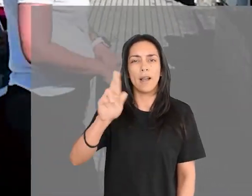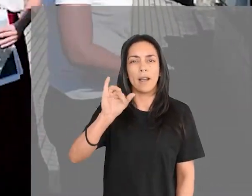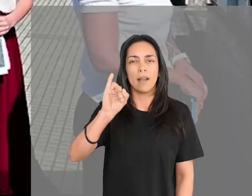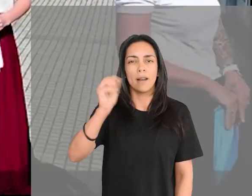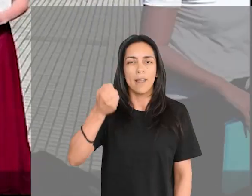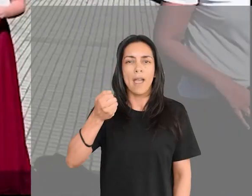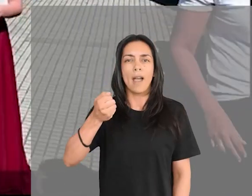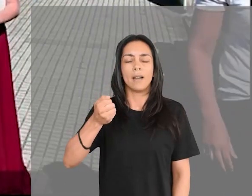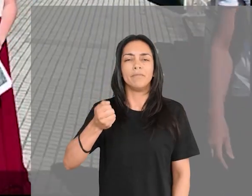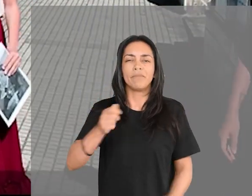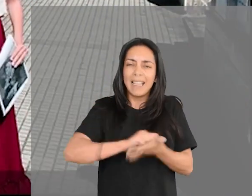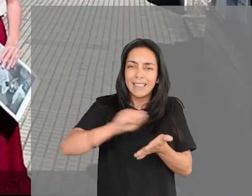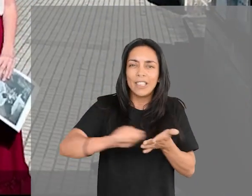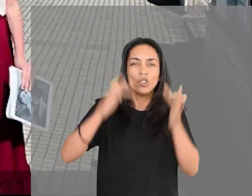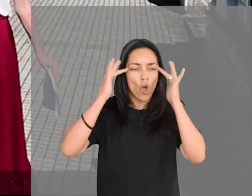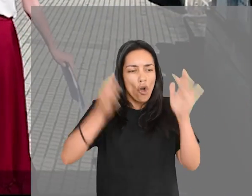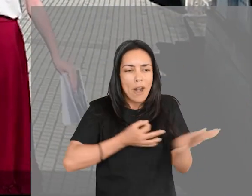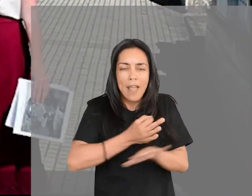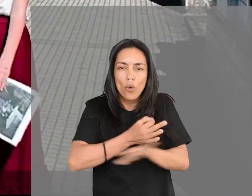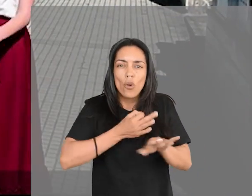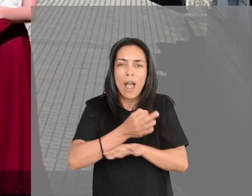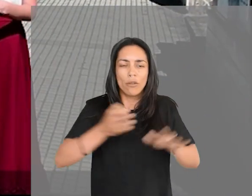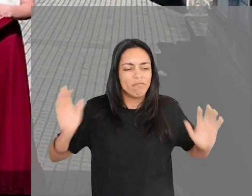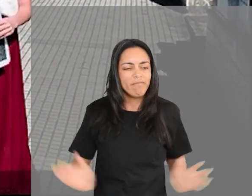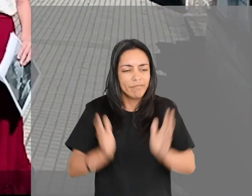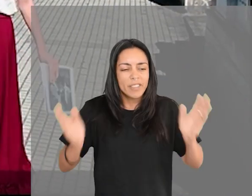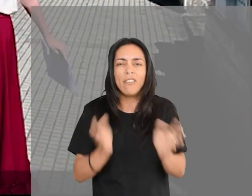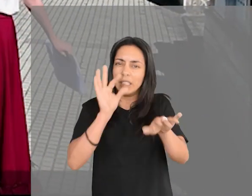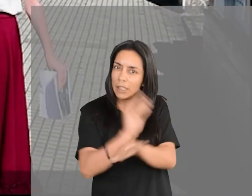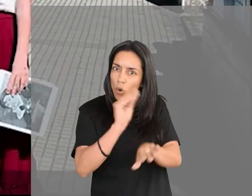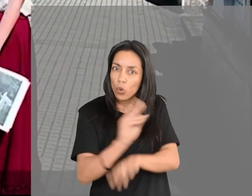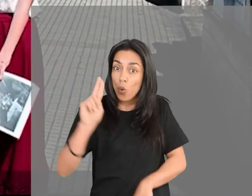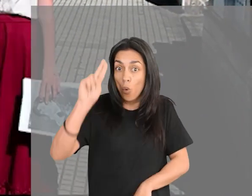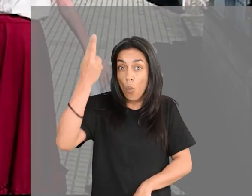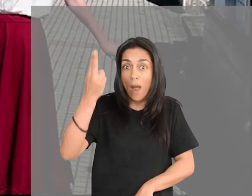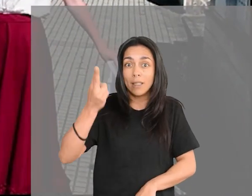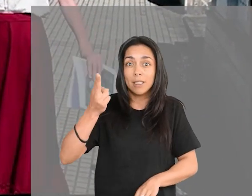Olegaria Machado Amor fue una escritora, educadora y activista cultural uruguayana. Vivió entre